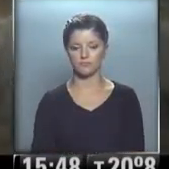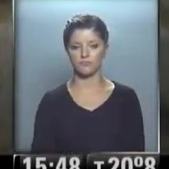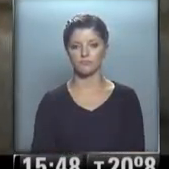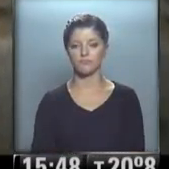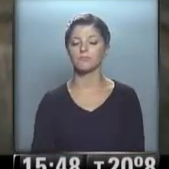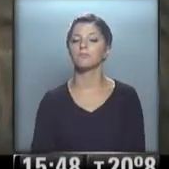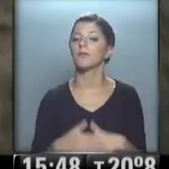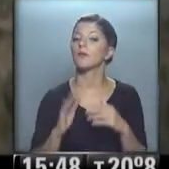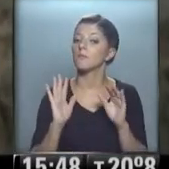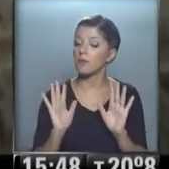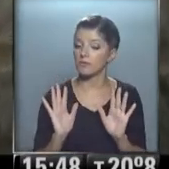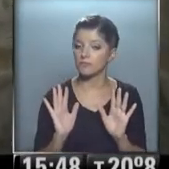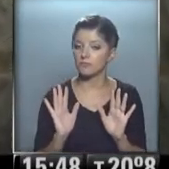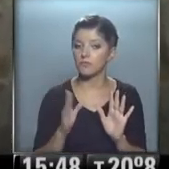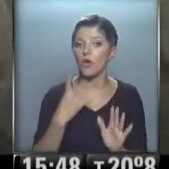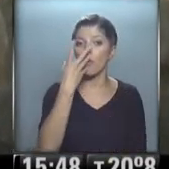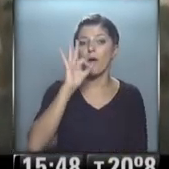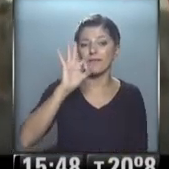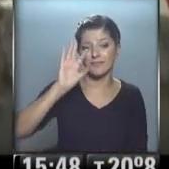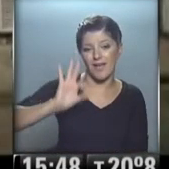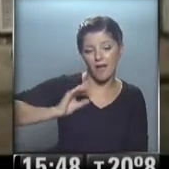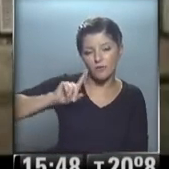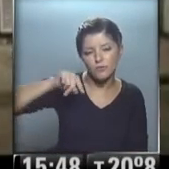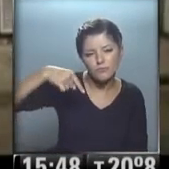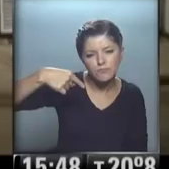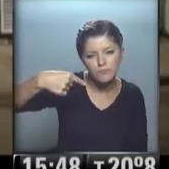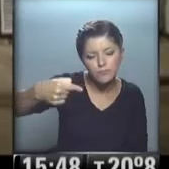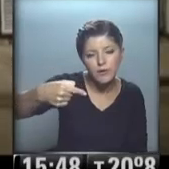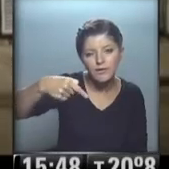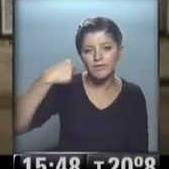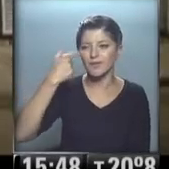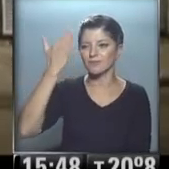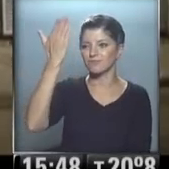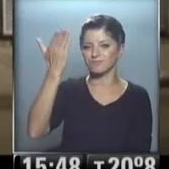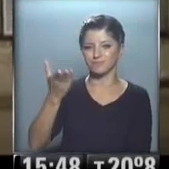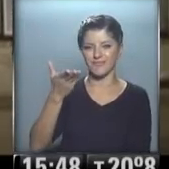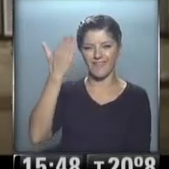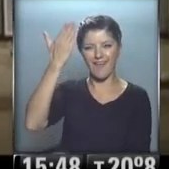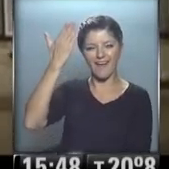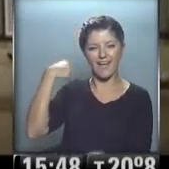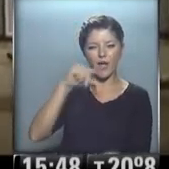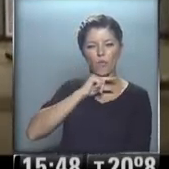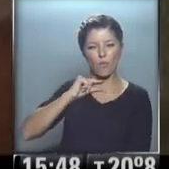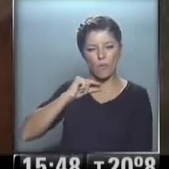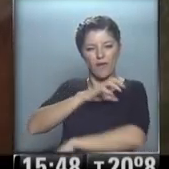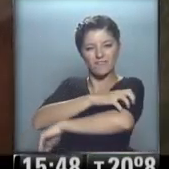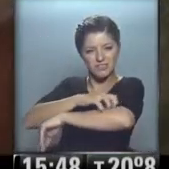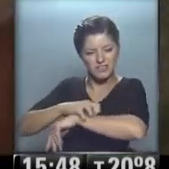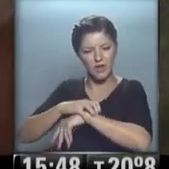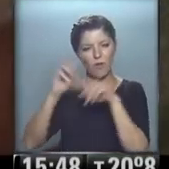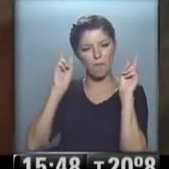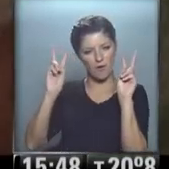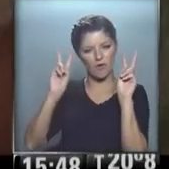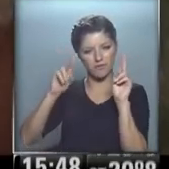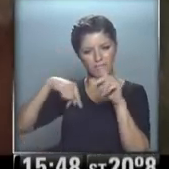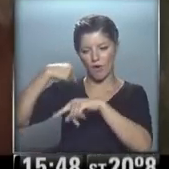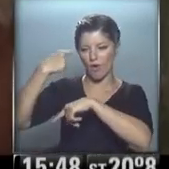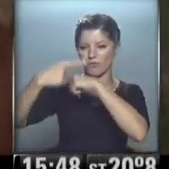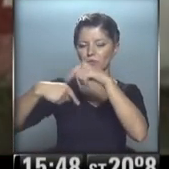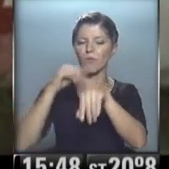Sin embargo, 40 años después, la figura de aquel sacerdote villero y peronista sigue siendo